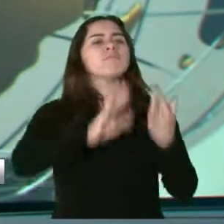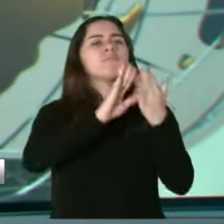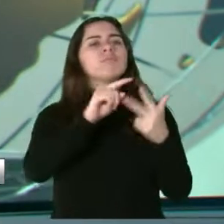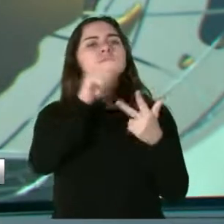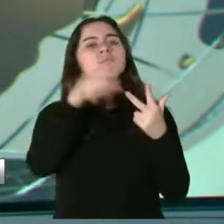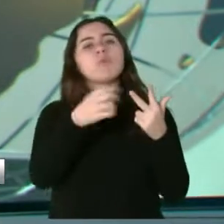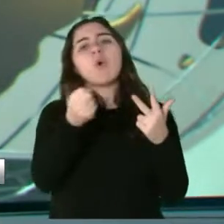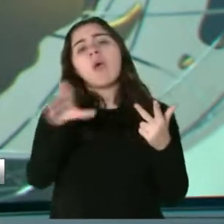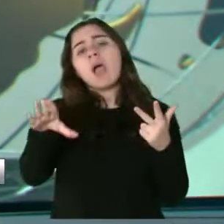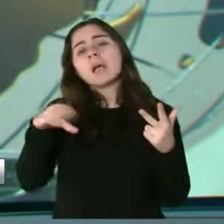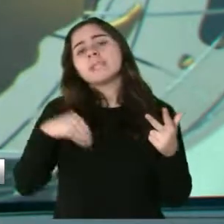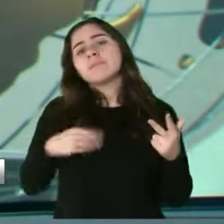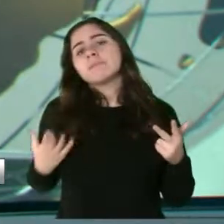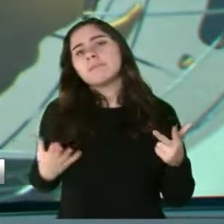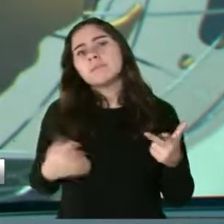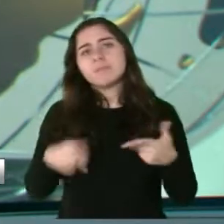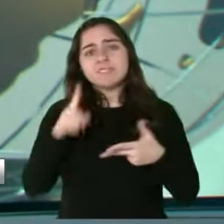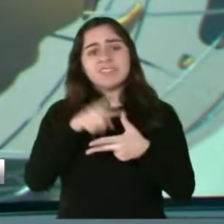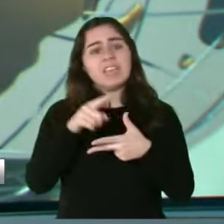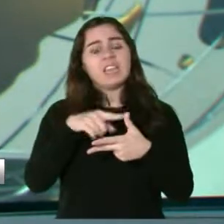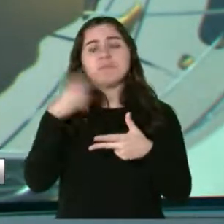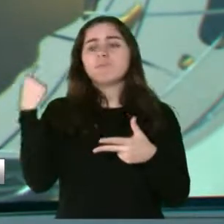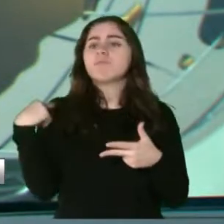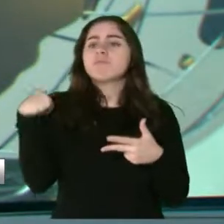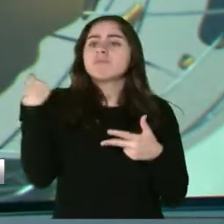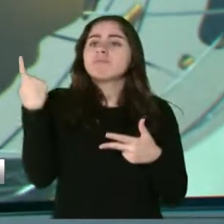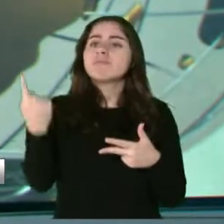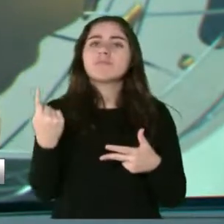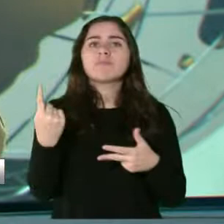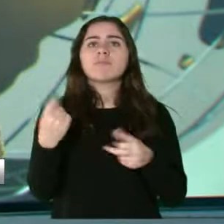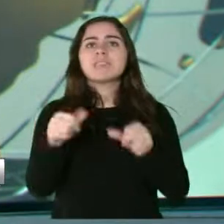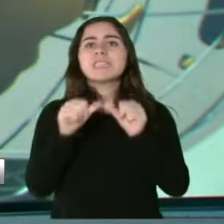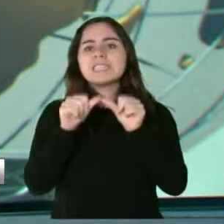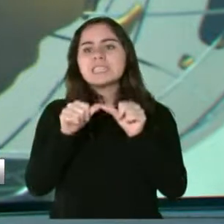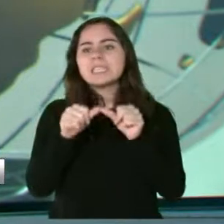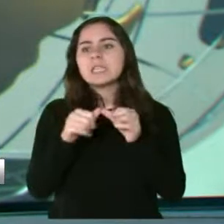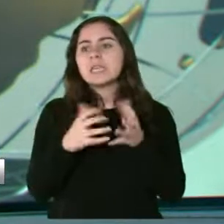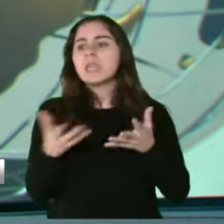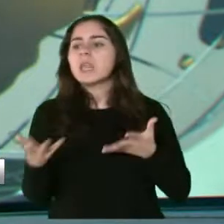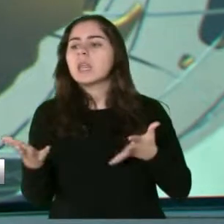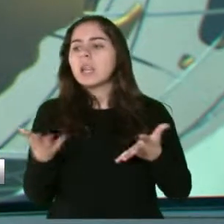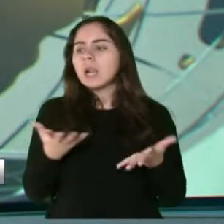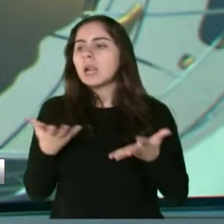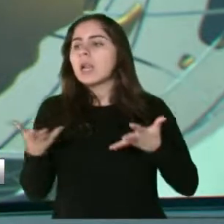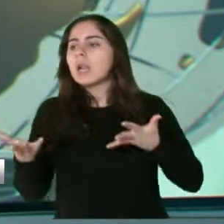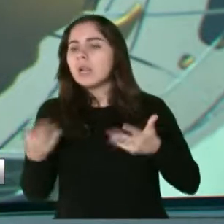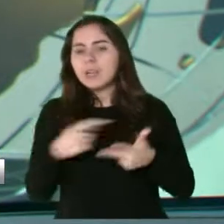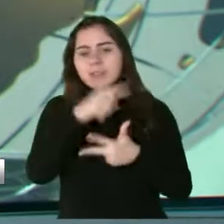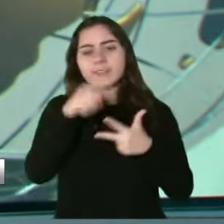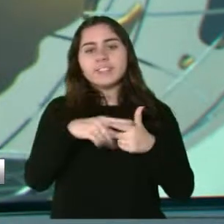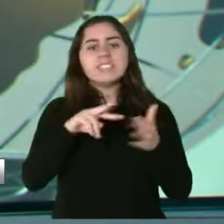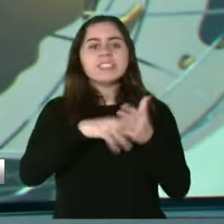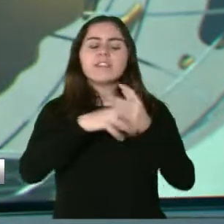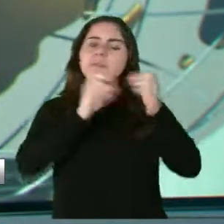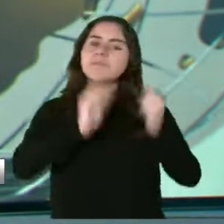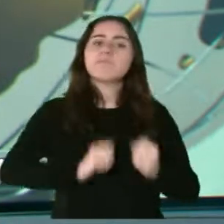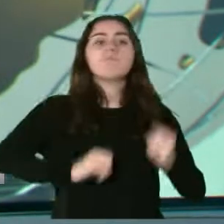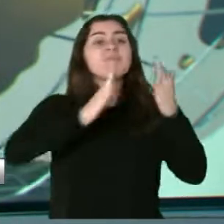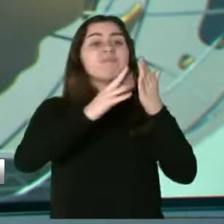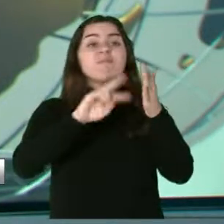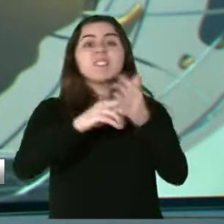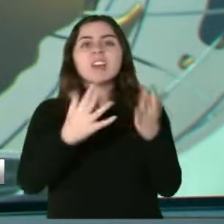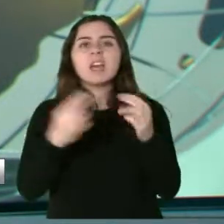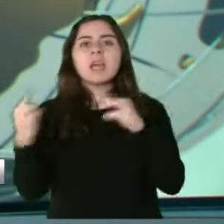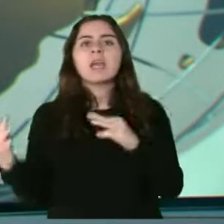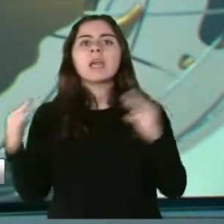aceptación. La primera es la que siempre ha habido, la continuidad de las escaramuzas, las altas y bajas. La otra, el enfrentamiento significa guerra con las